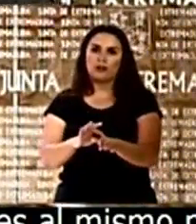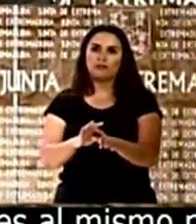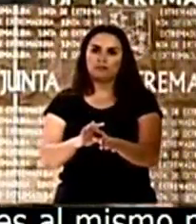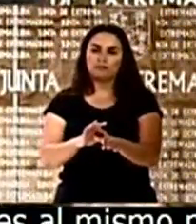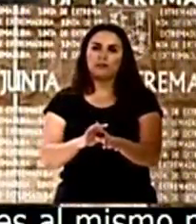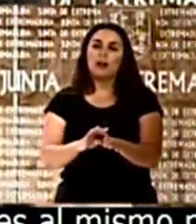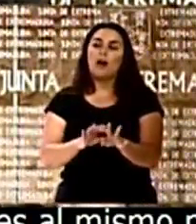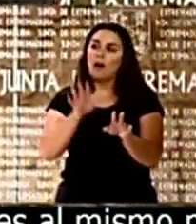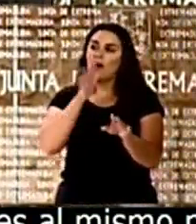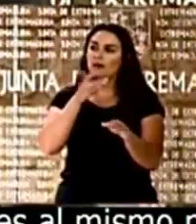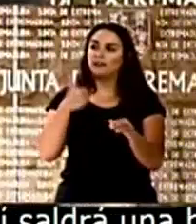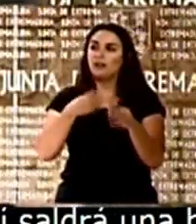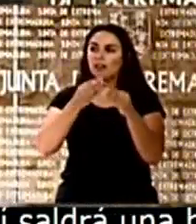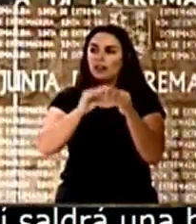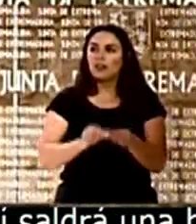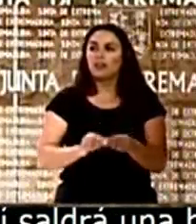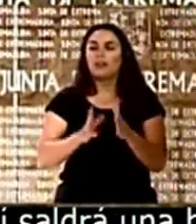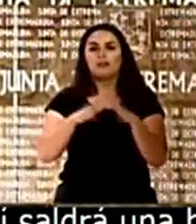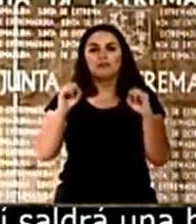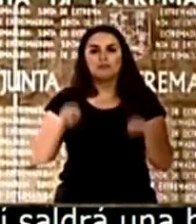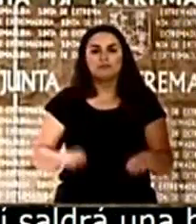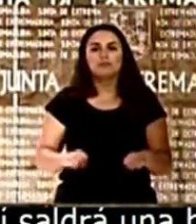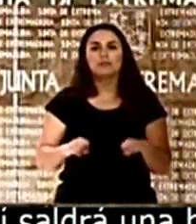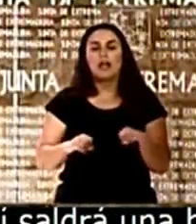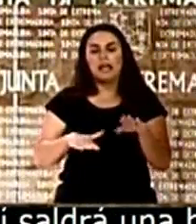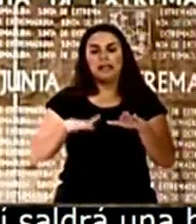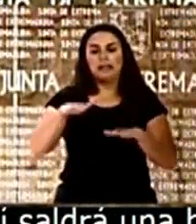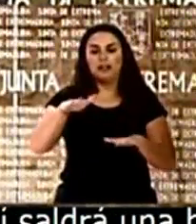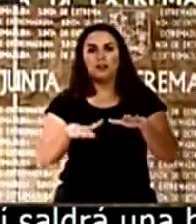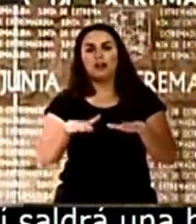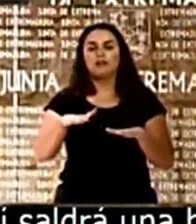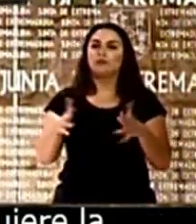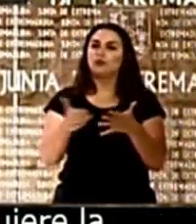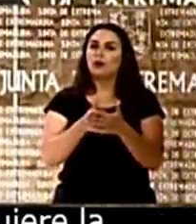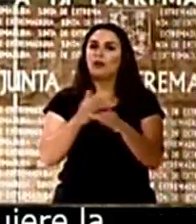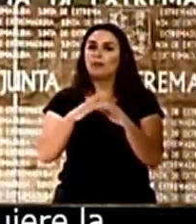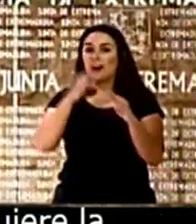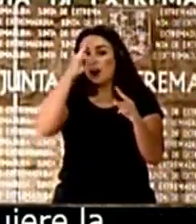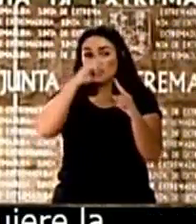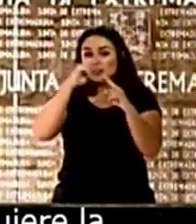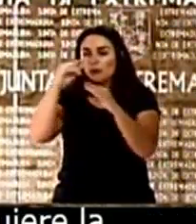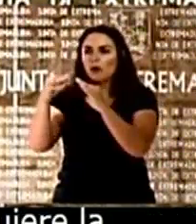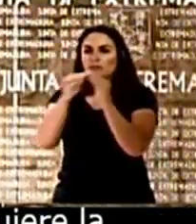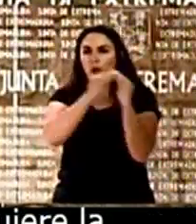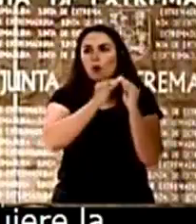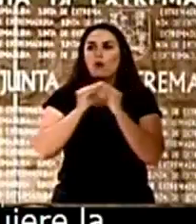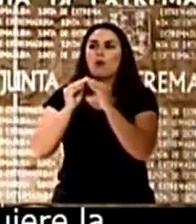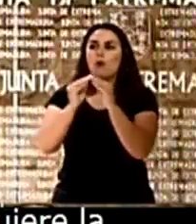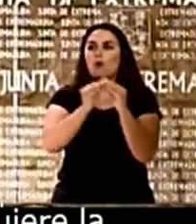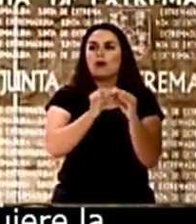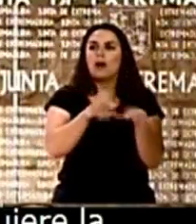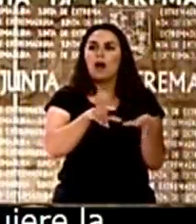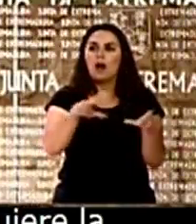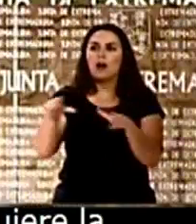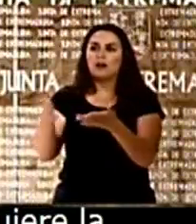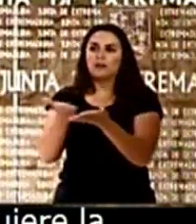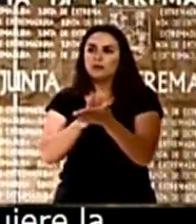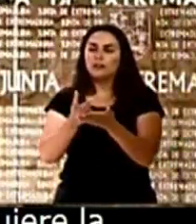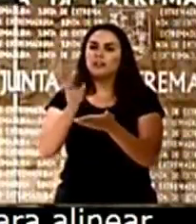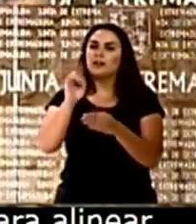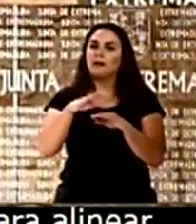la maduración, los consensos y los equilibrios oportunos para alinear objetivos, para alinear áreas de intervención y